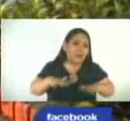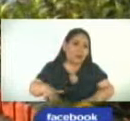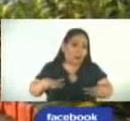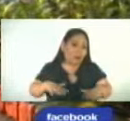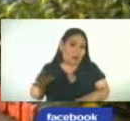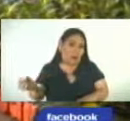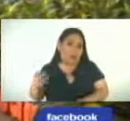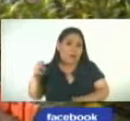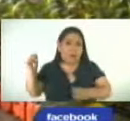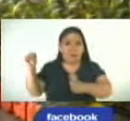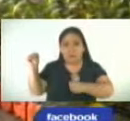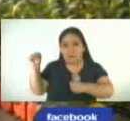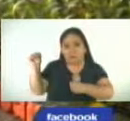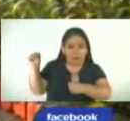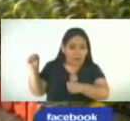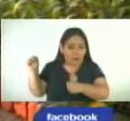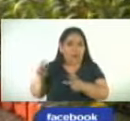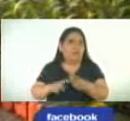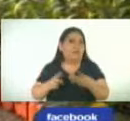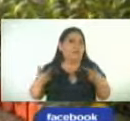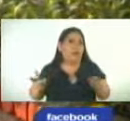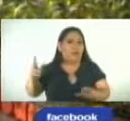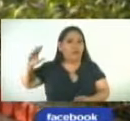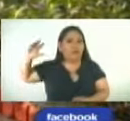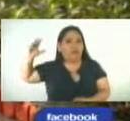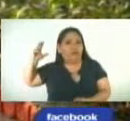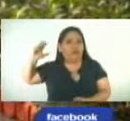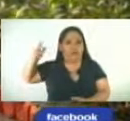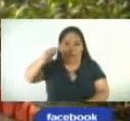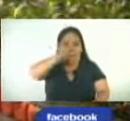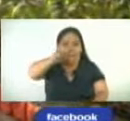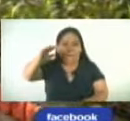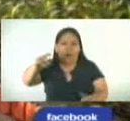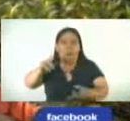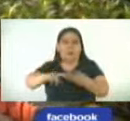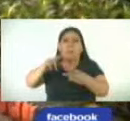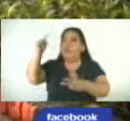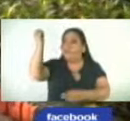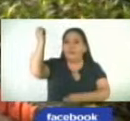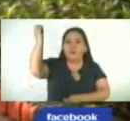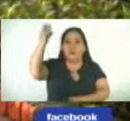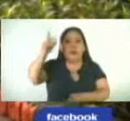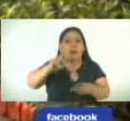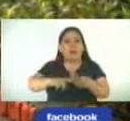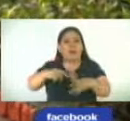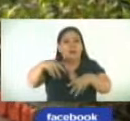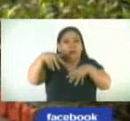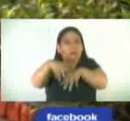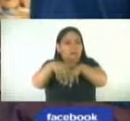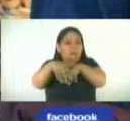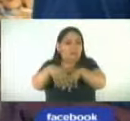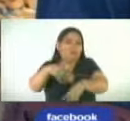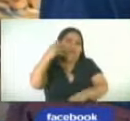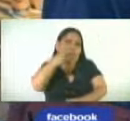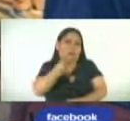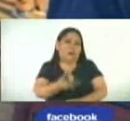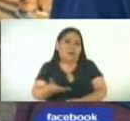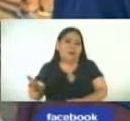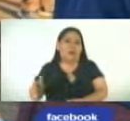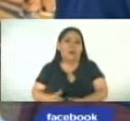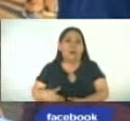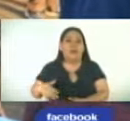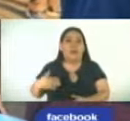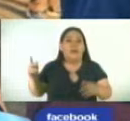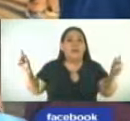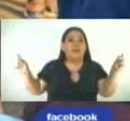un carnaval, va a haber una discoteca, va a haber desfiles, va a haber muchas cosas bonitas. Ya viene la fiesta de